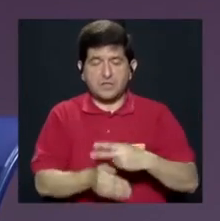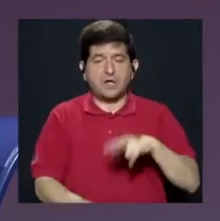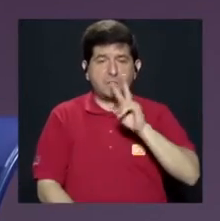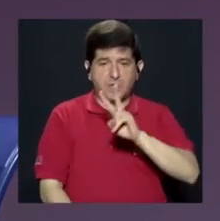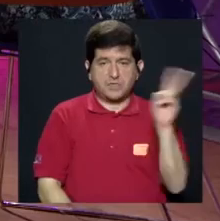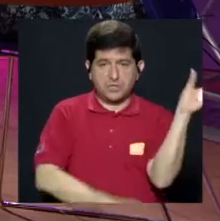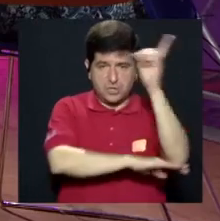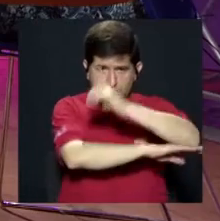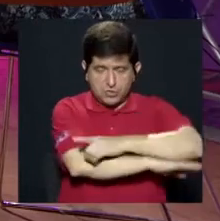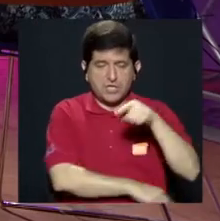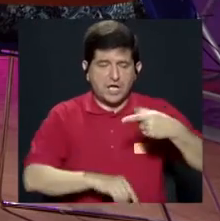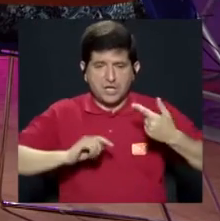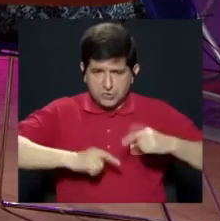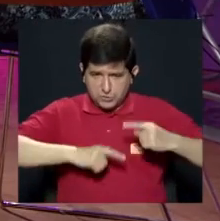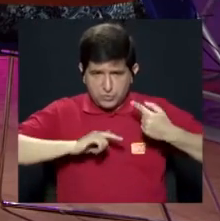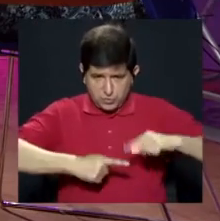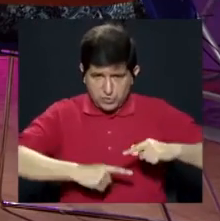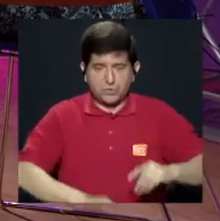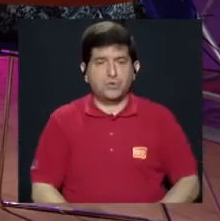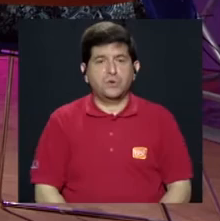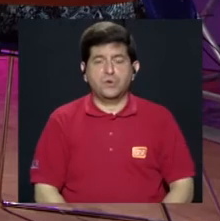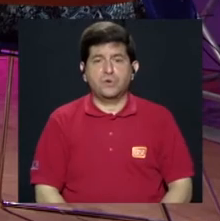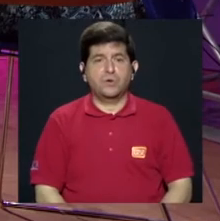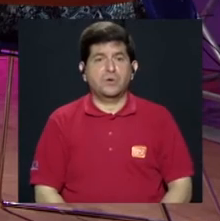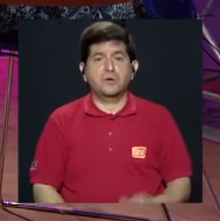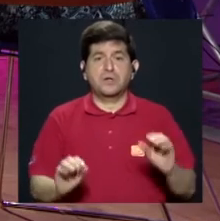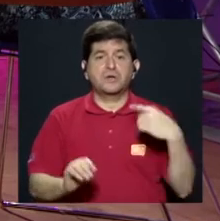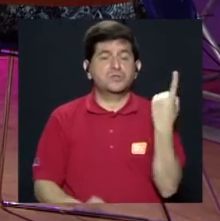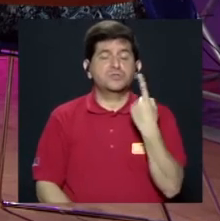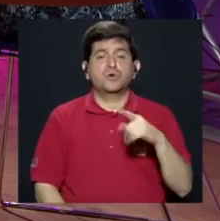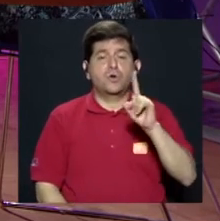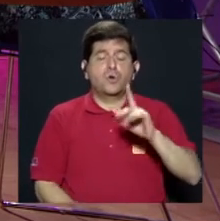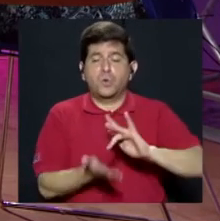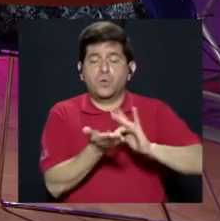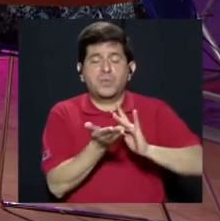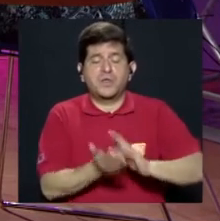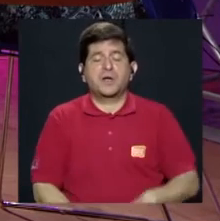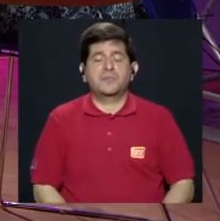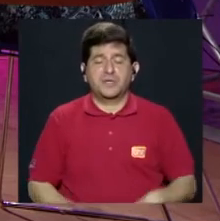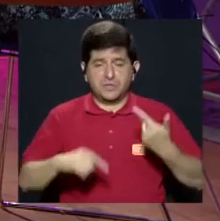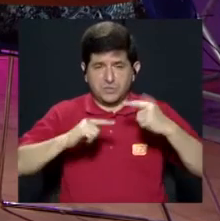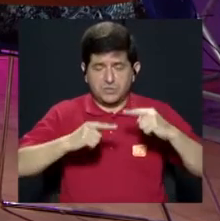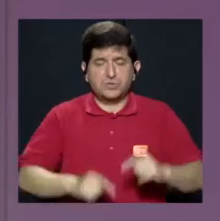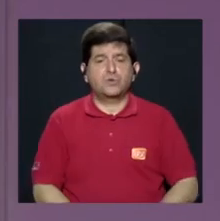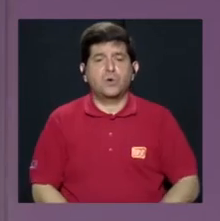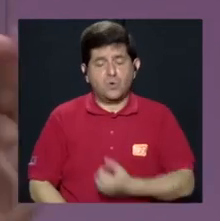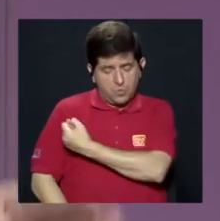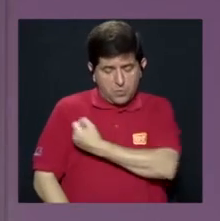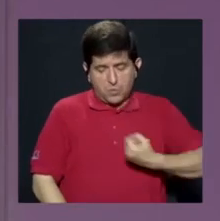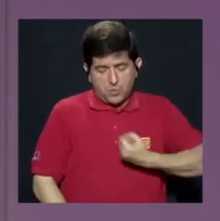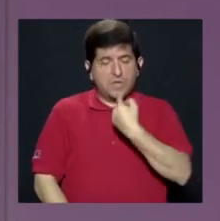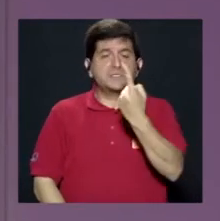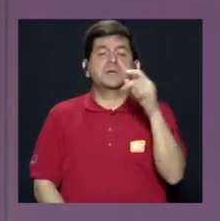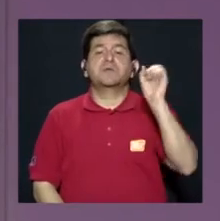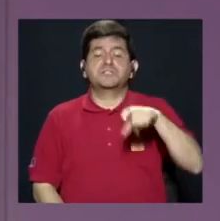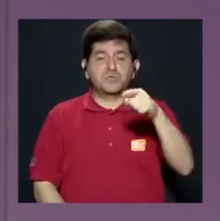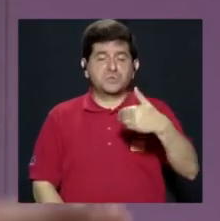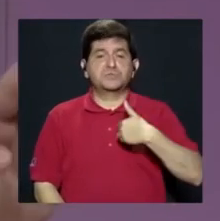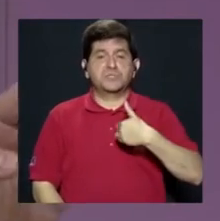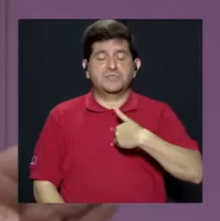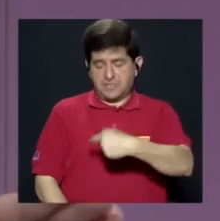días internada con ese dolor y no me daban Lisalgil para supuestamente aliviarlo. Me hicieron un ultrasonido y me dijeron que sí, que es que tenía piedras en la